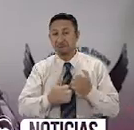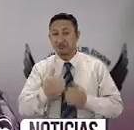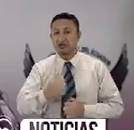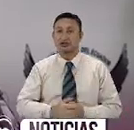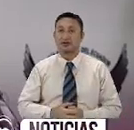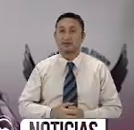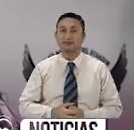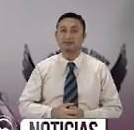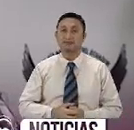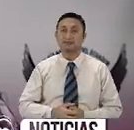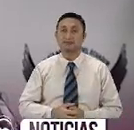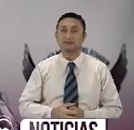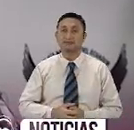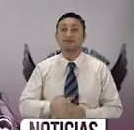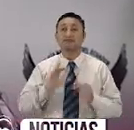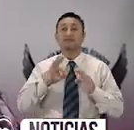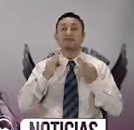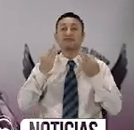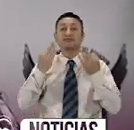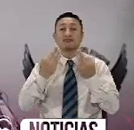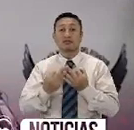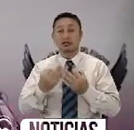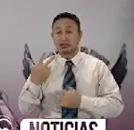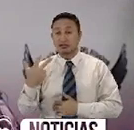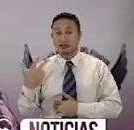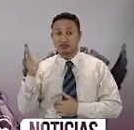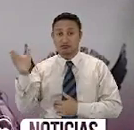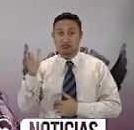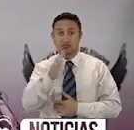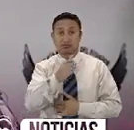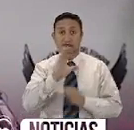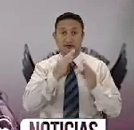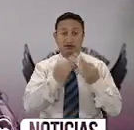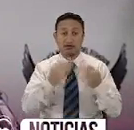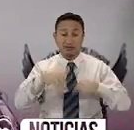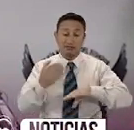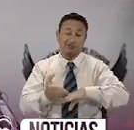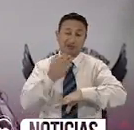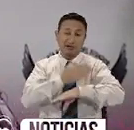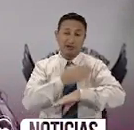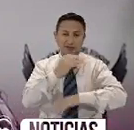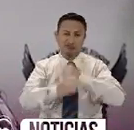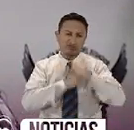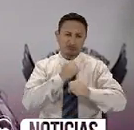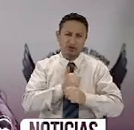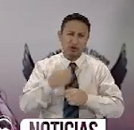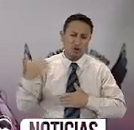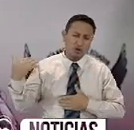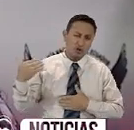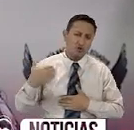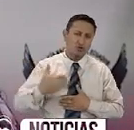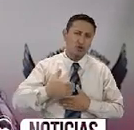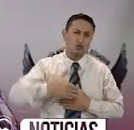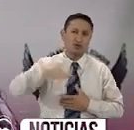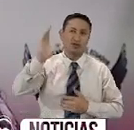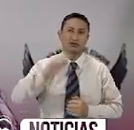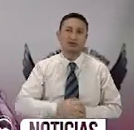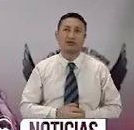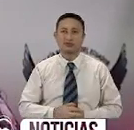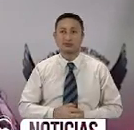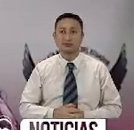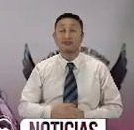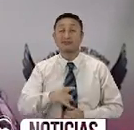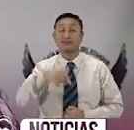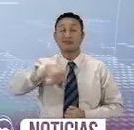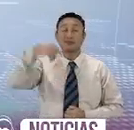Es una cadena de familiares en las 3 instituciones que ya tienen una larga data de permanencia en los 3 últimos periodos de los alcaldes de aquí